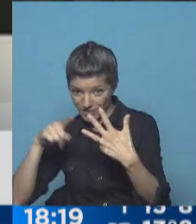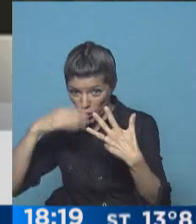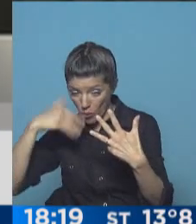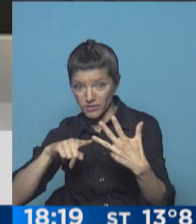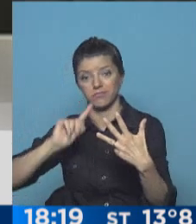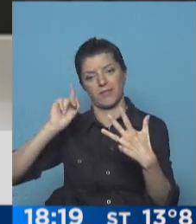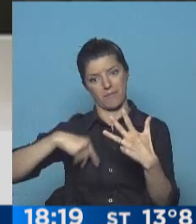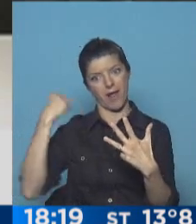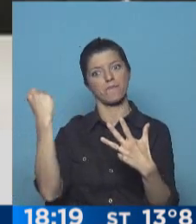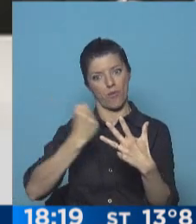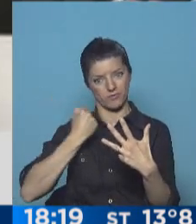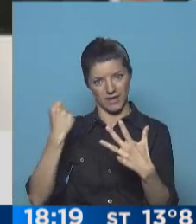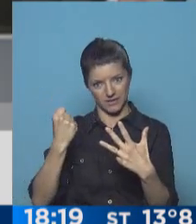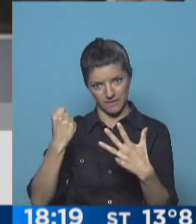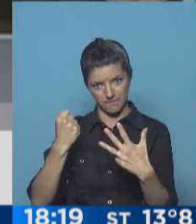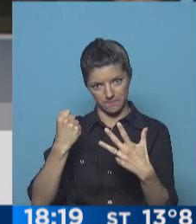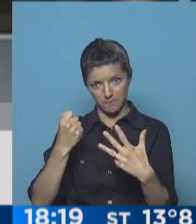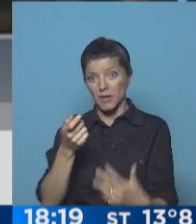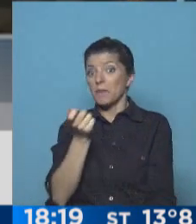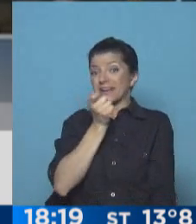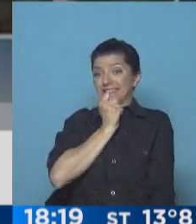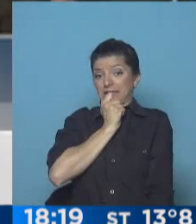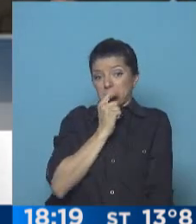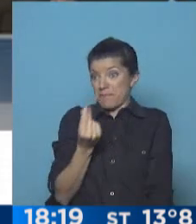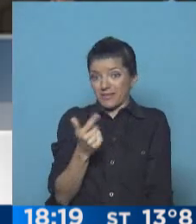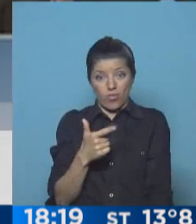muy importante, porque sin plata